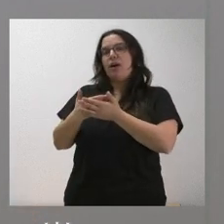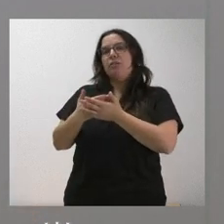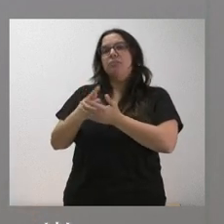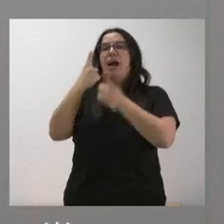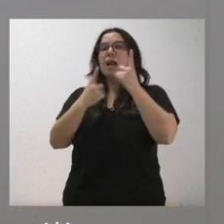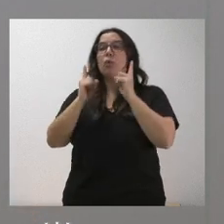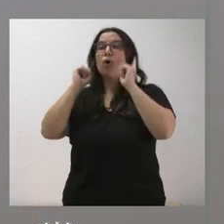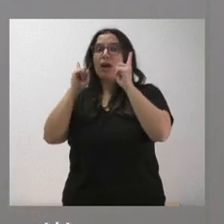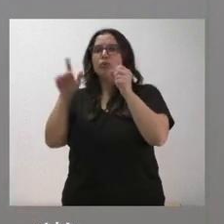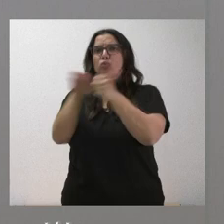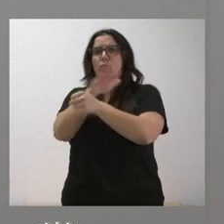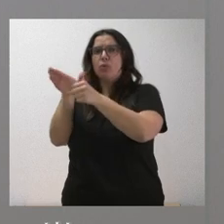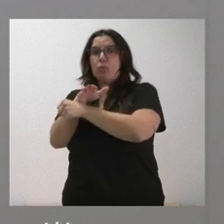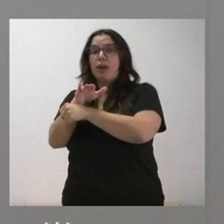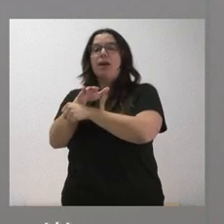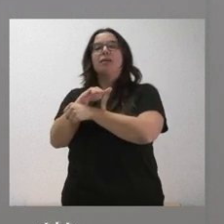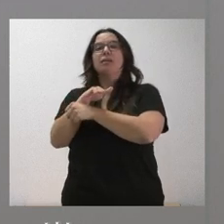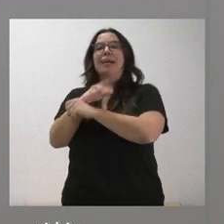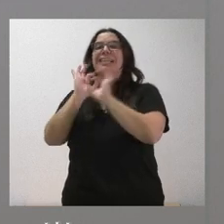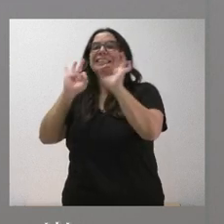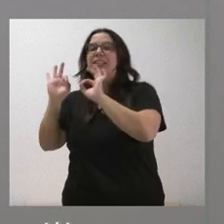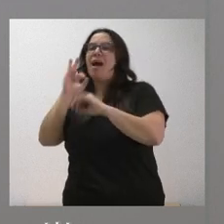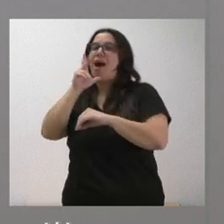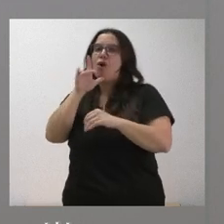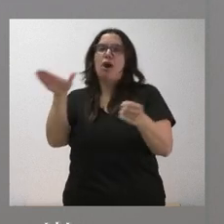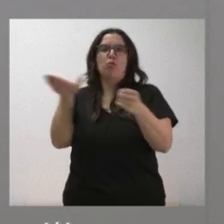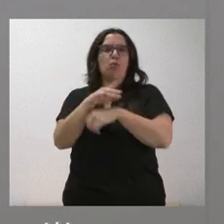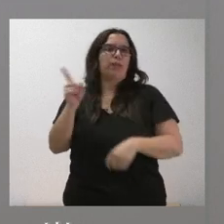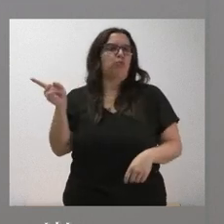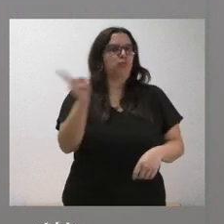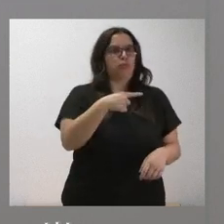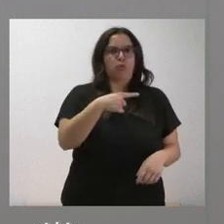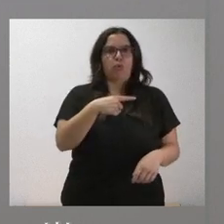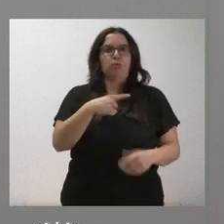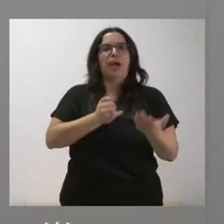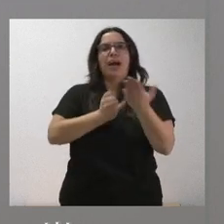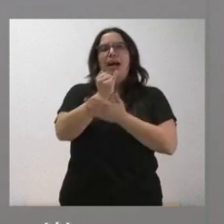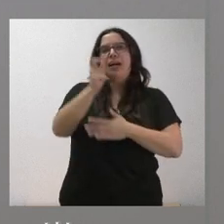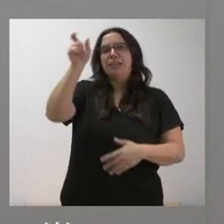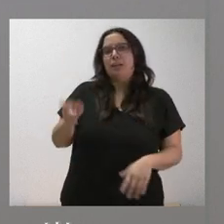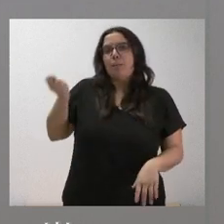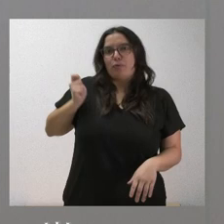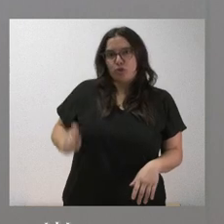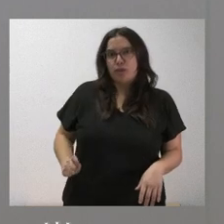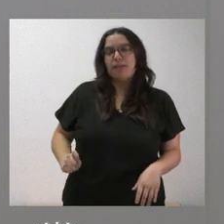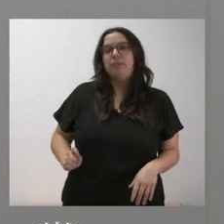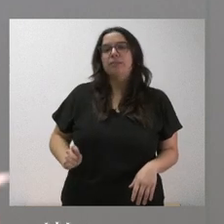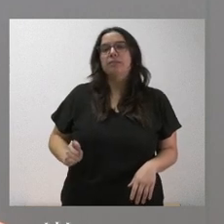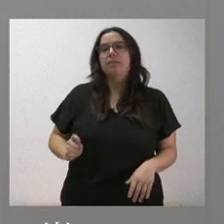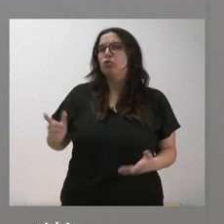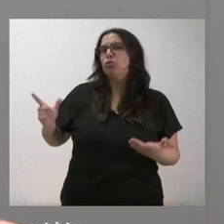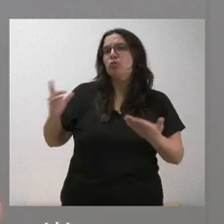circunstancias se extiende esta rebaja fiscal a los agricultores profesionales a todos los